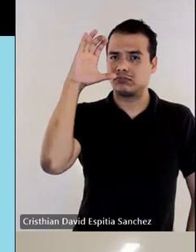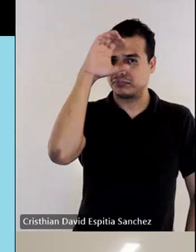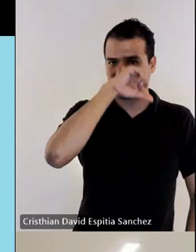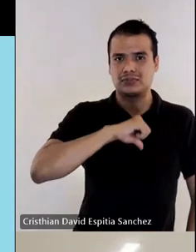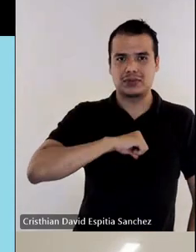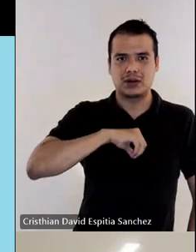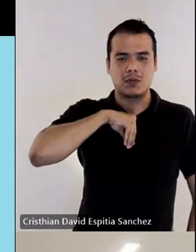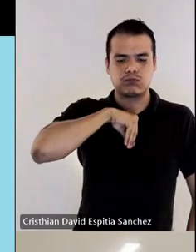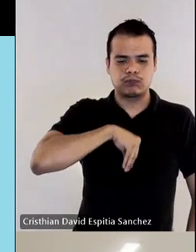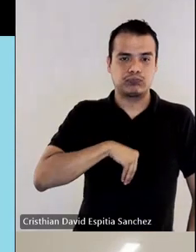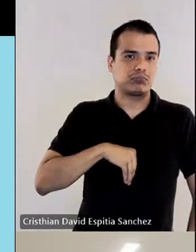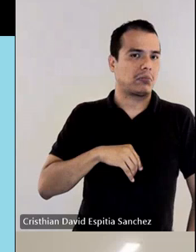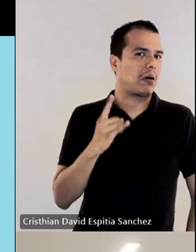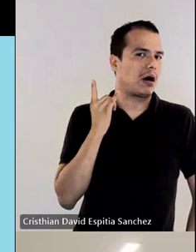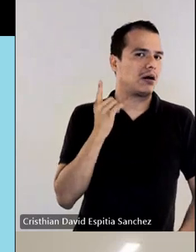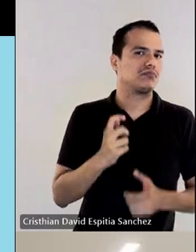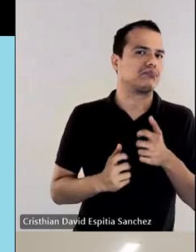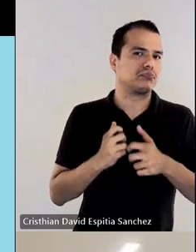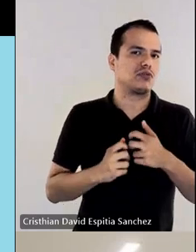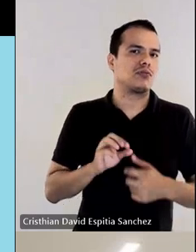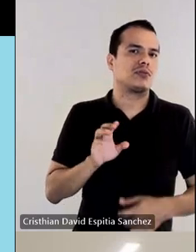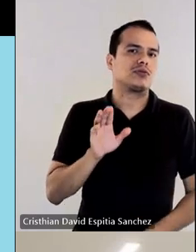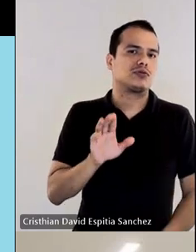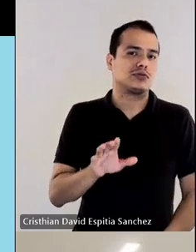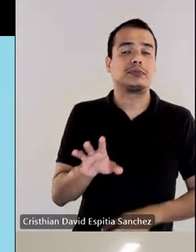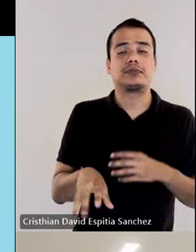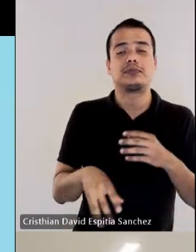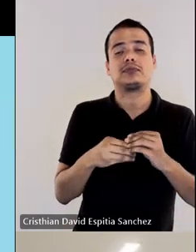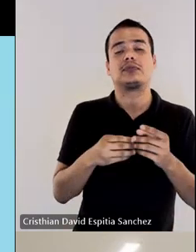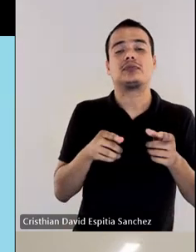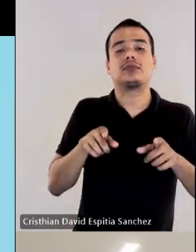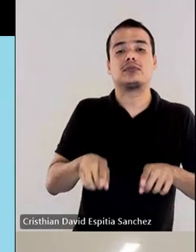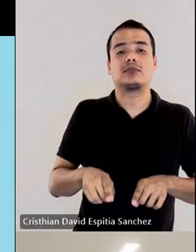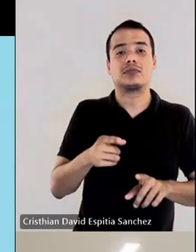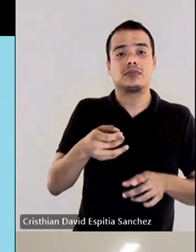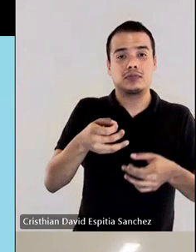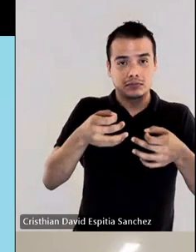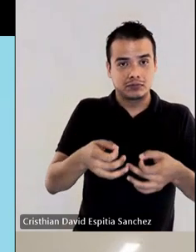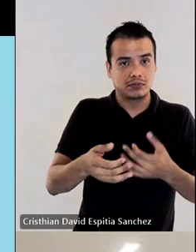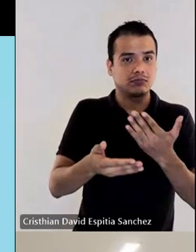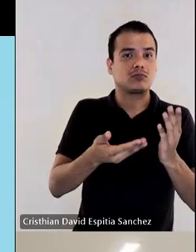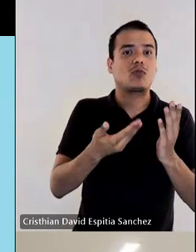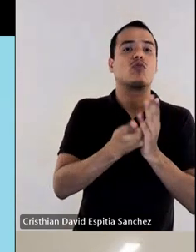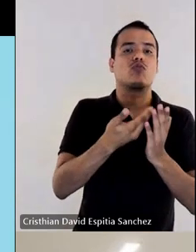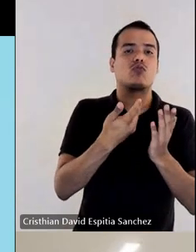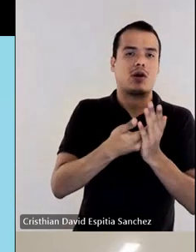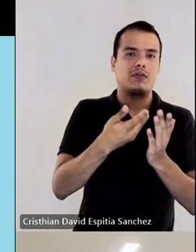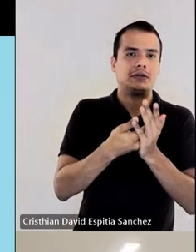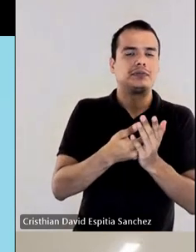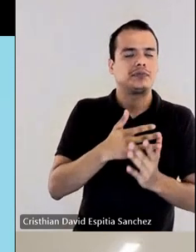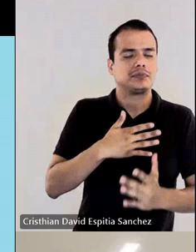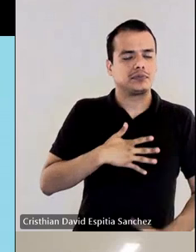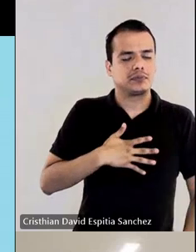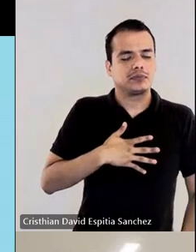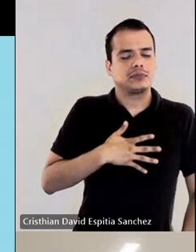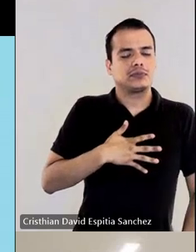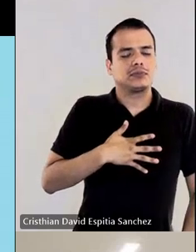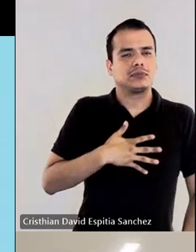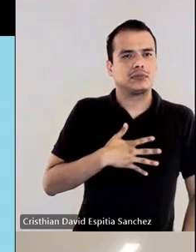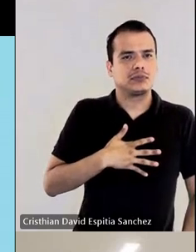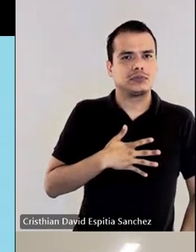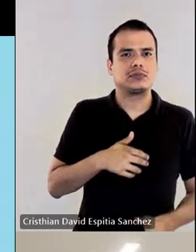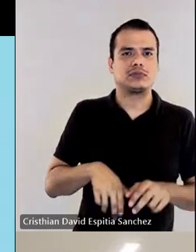obstrucciones en la vía aérea. Ahora verifique que la persona realmente esté respirando bien. Normalmente una persona respira cada 5 o 6